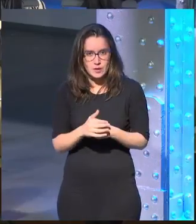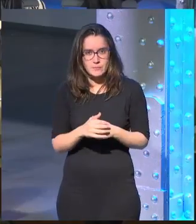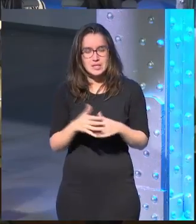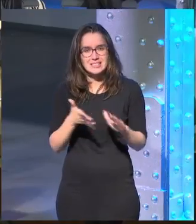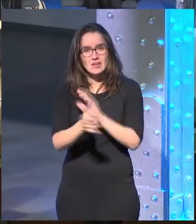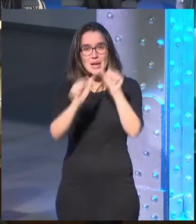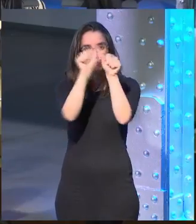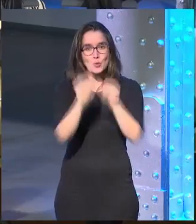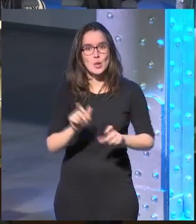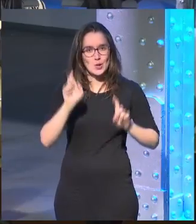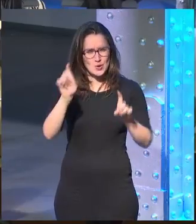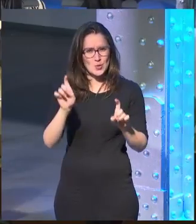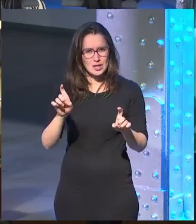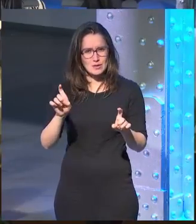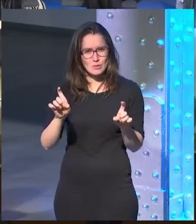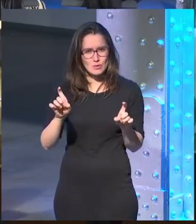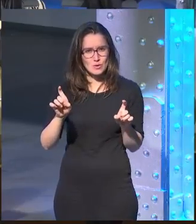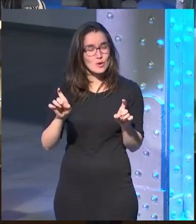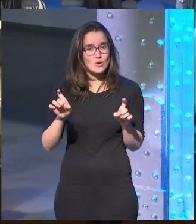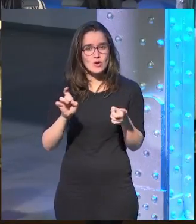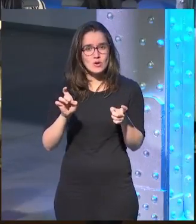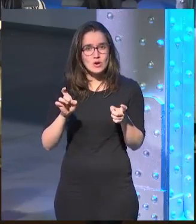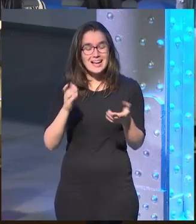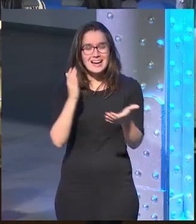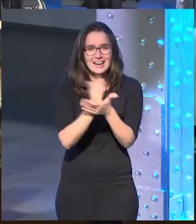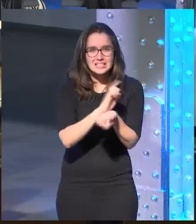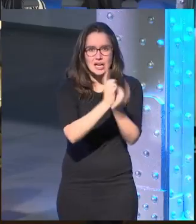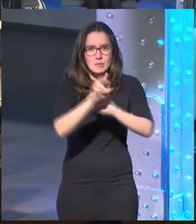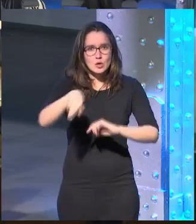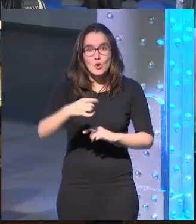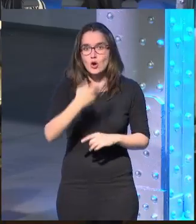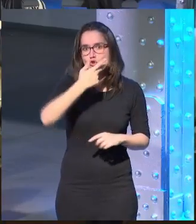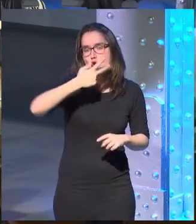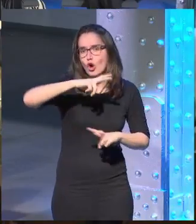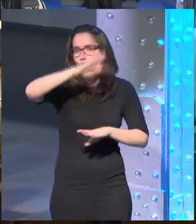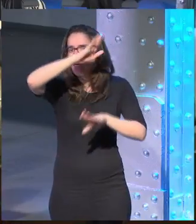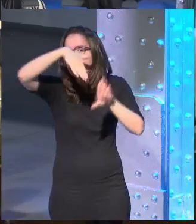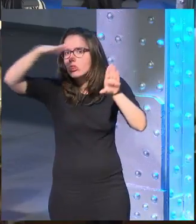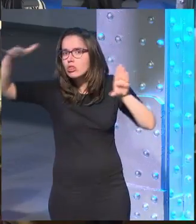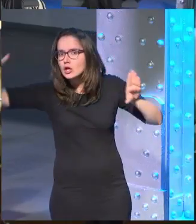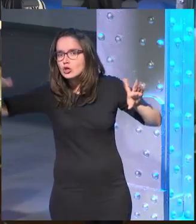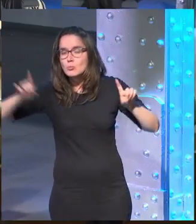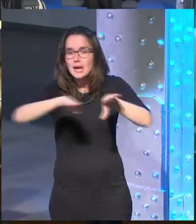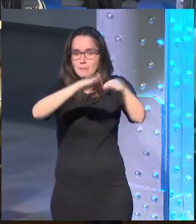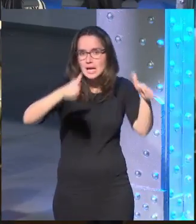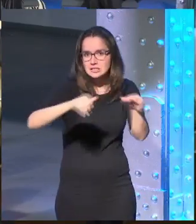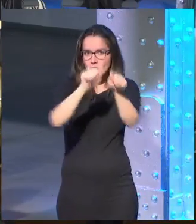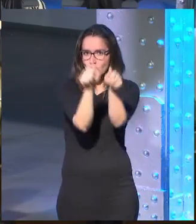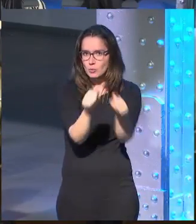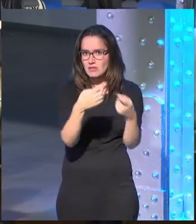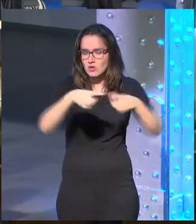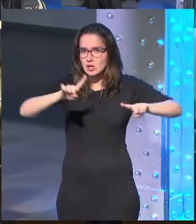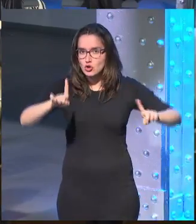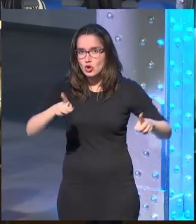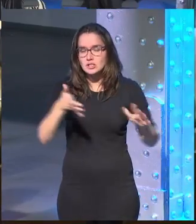el modelo educacional no es cambiar la clase y poner color y solamente una mesa y está,